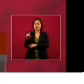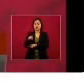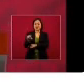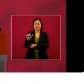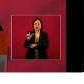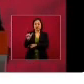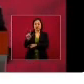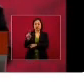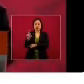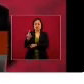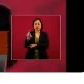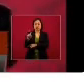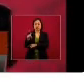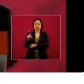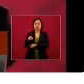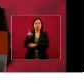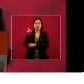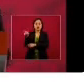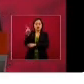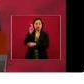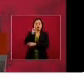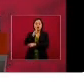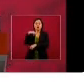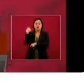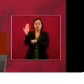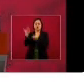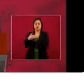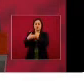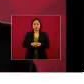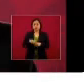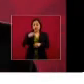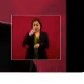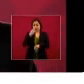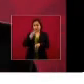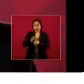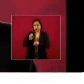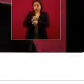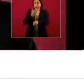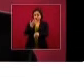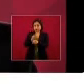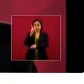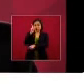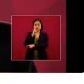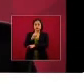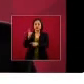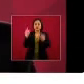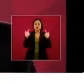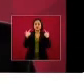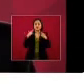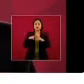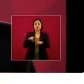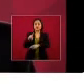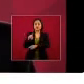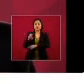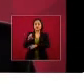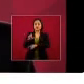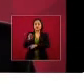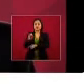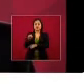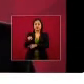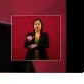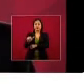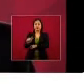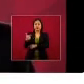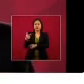o cuando lleguen a gobernar al gobernar estado en méxico van a padecer un montón de situaciones entonces ese va a ser el